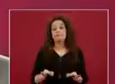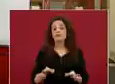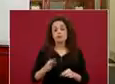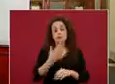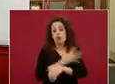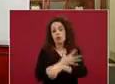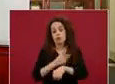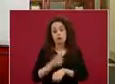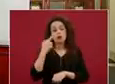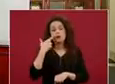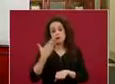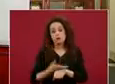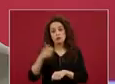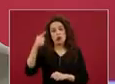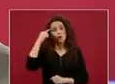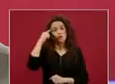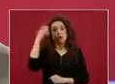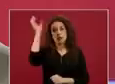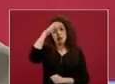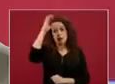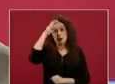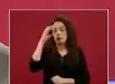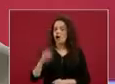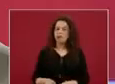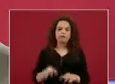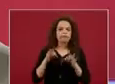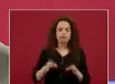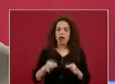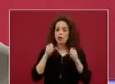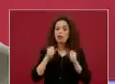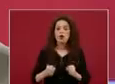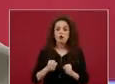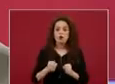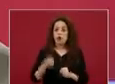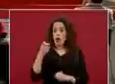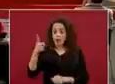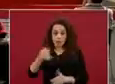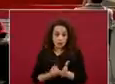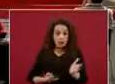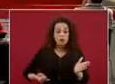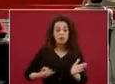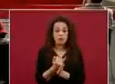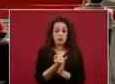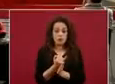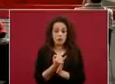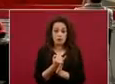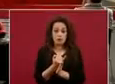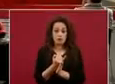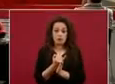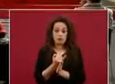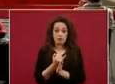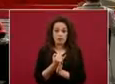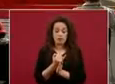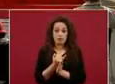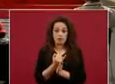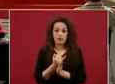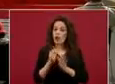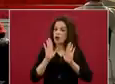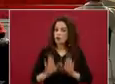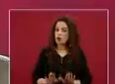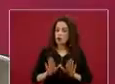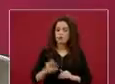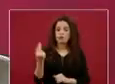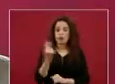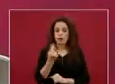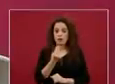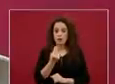científica muy sólida. Entonces, si ha tomado esta decisión de prudencia, nos